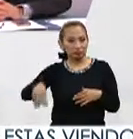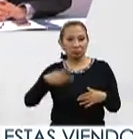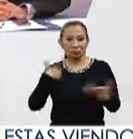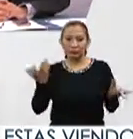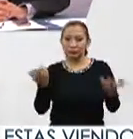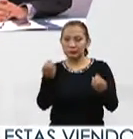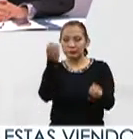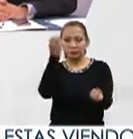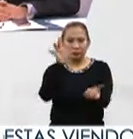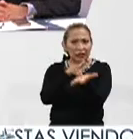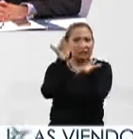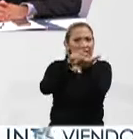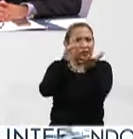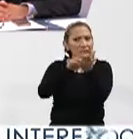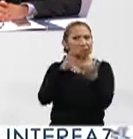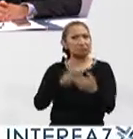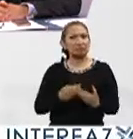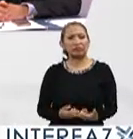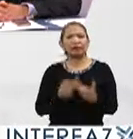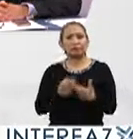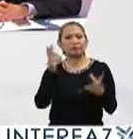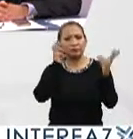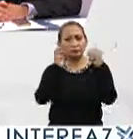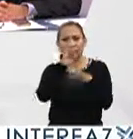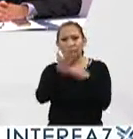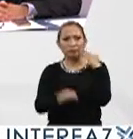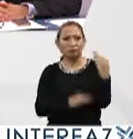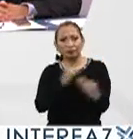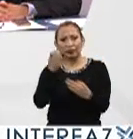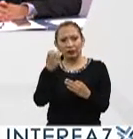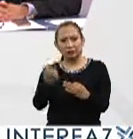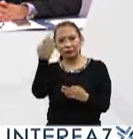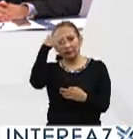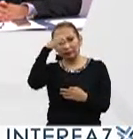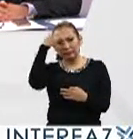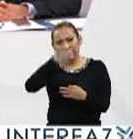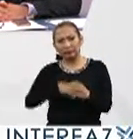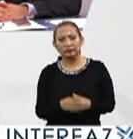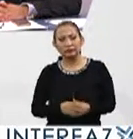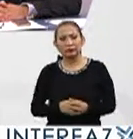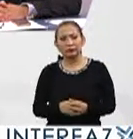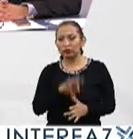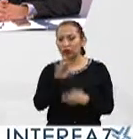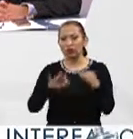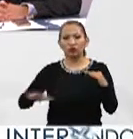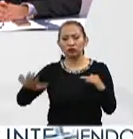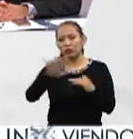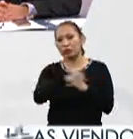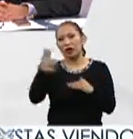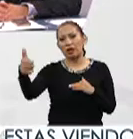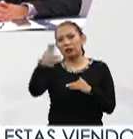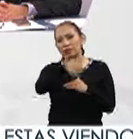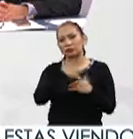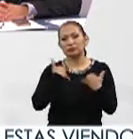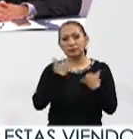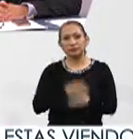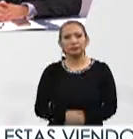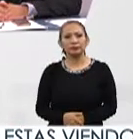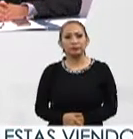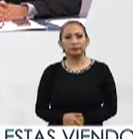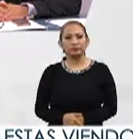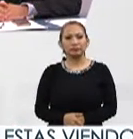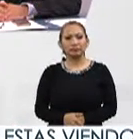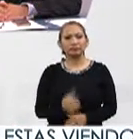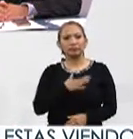que nos enriquecimos bastante al escuchar todo este tipo de experiencias de todos y cada uno de los jóvenes.